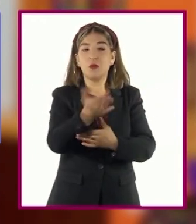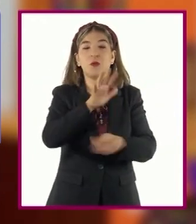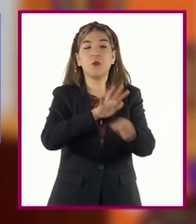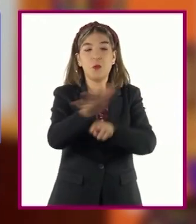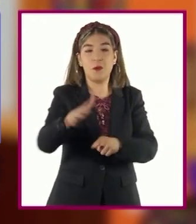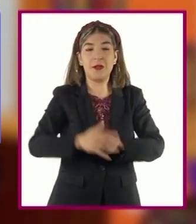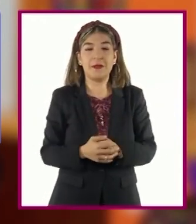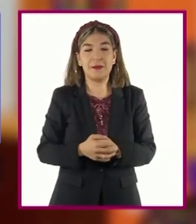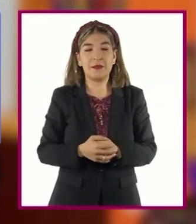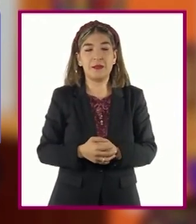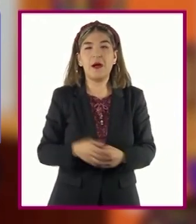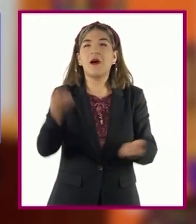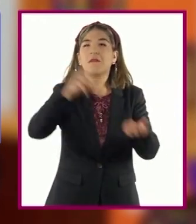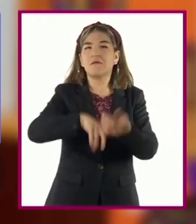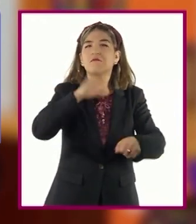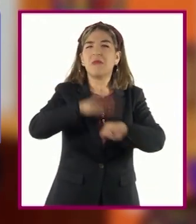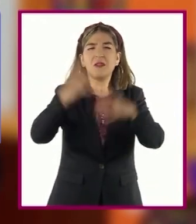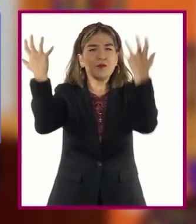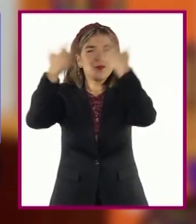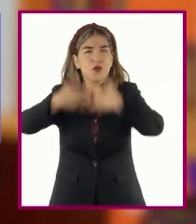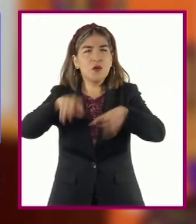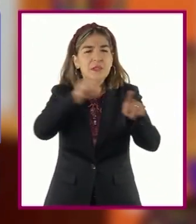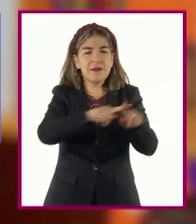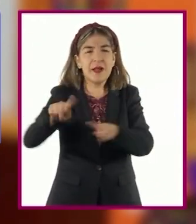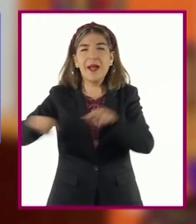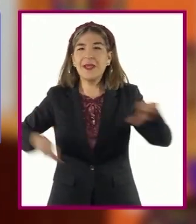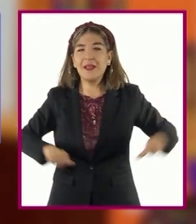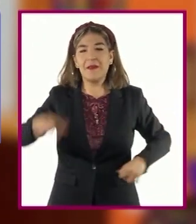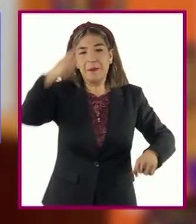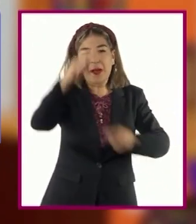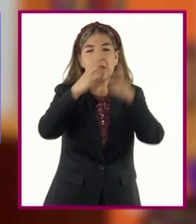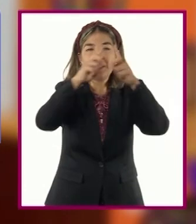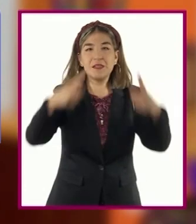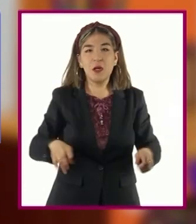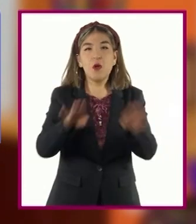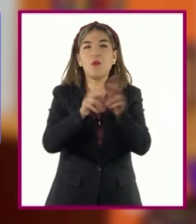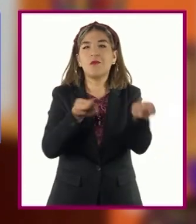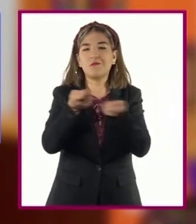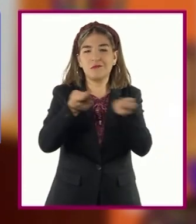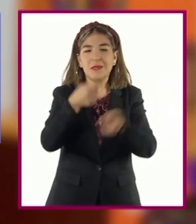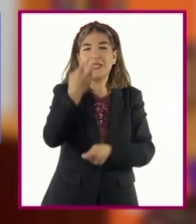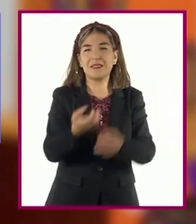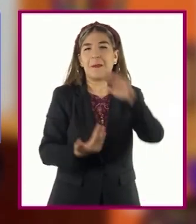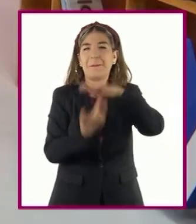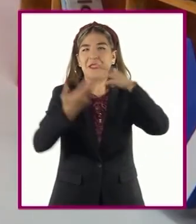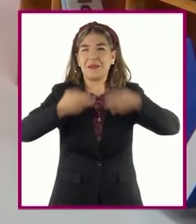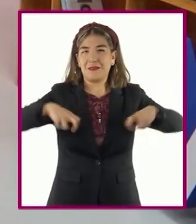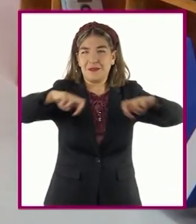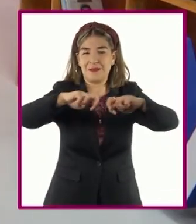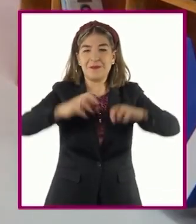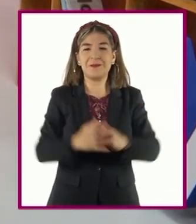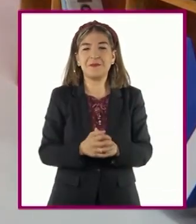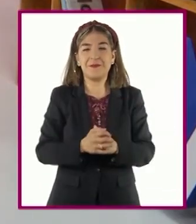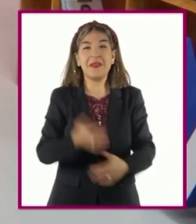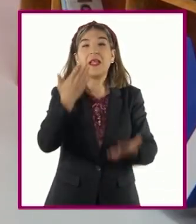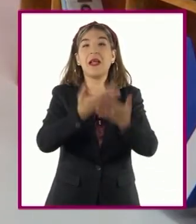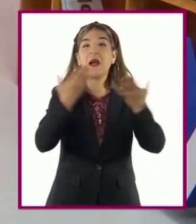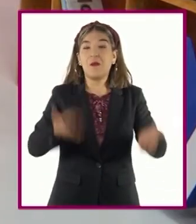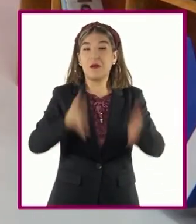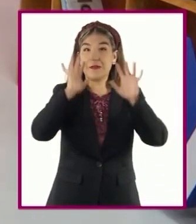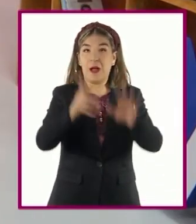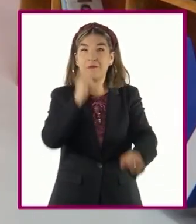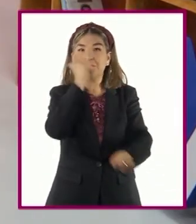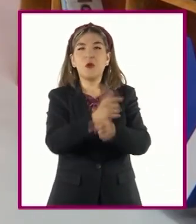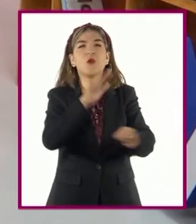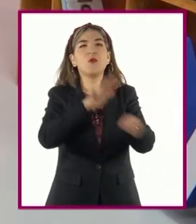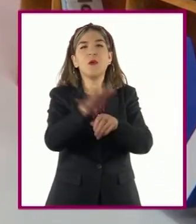fue desarrollar estrategias para moderar y conducir una mesa redonda. Ahora que ya identificamos